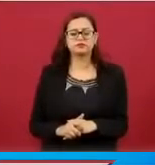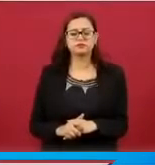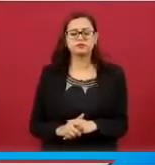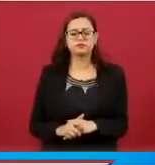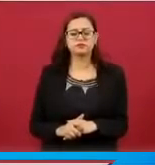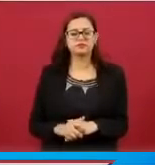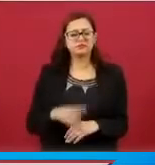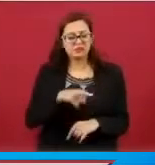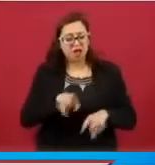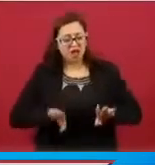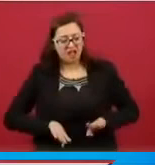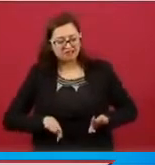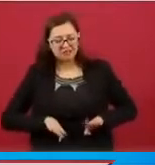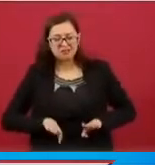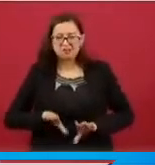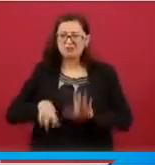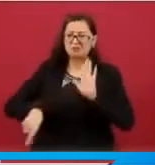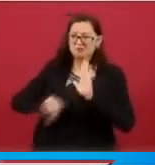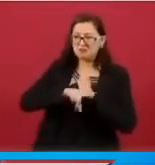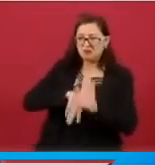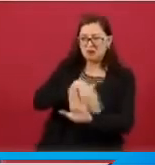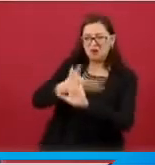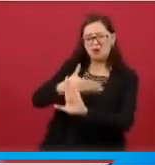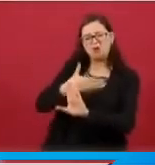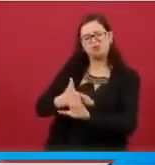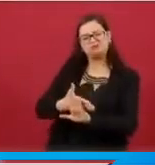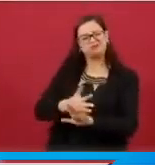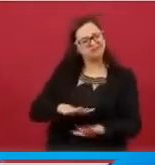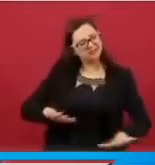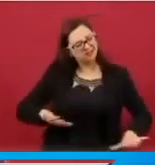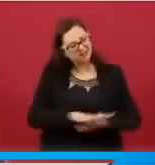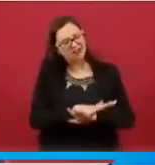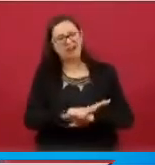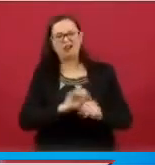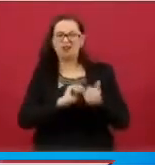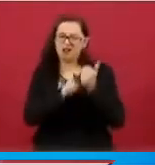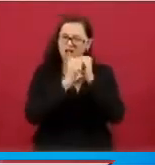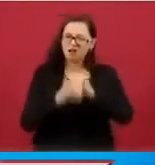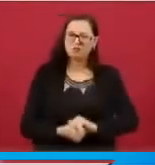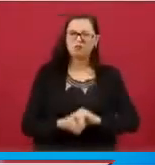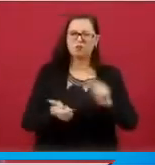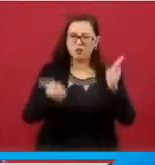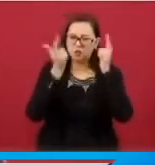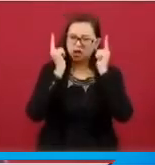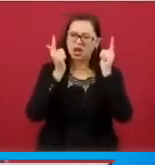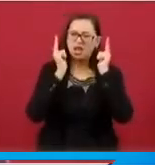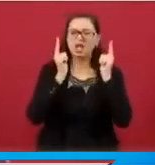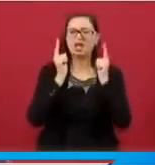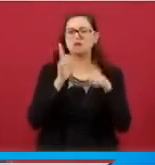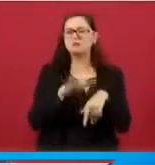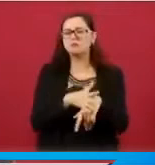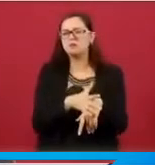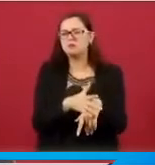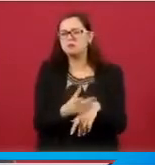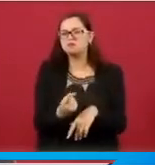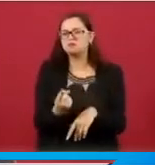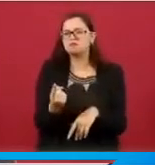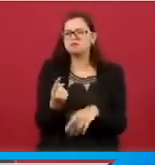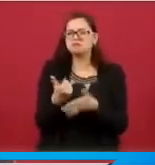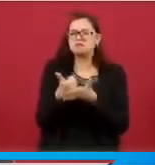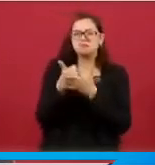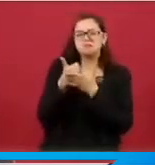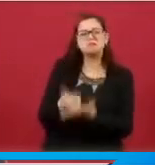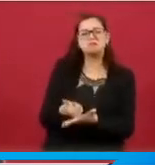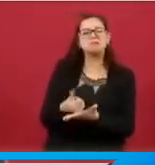Solo se dispone de 20,000 efectivos para enfrentar la inseguridad y la violencia. El PAN como partido se opone, lo mismo que un grupo de dirigentes